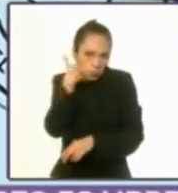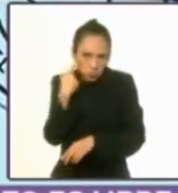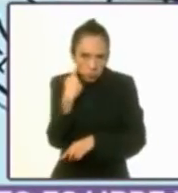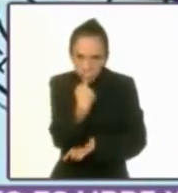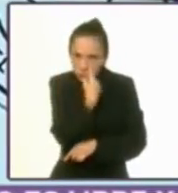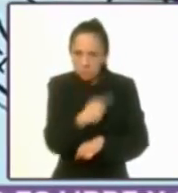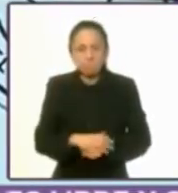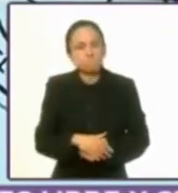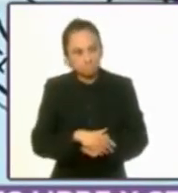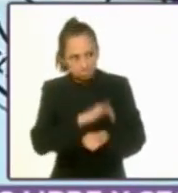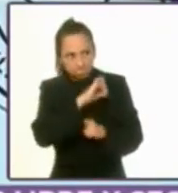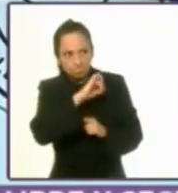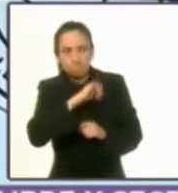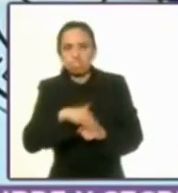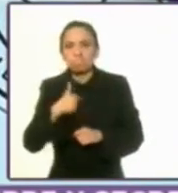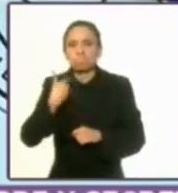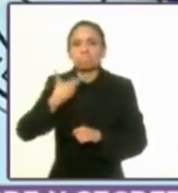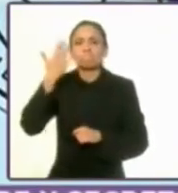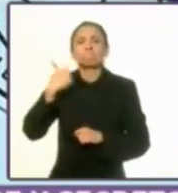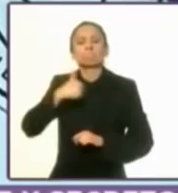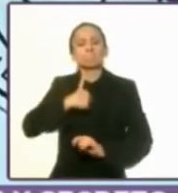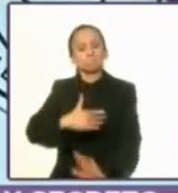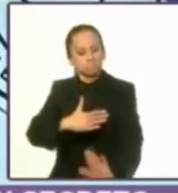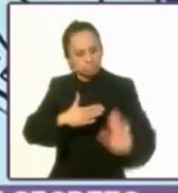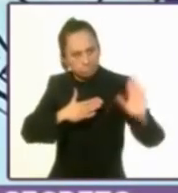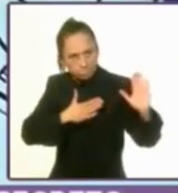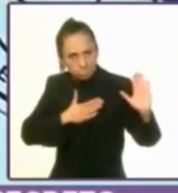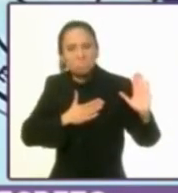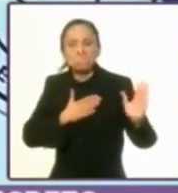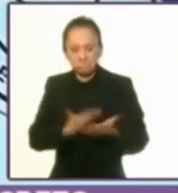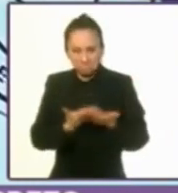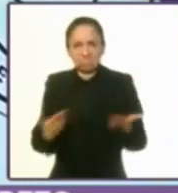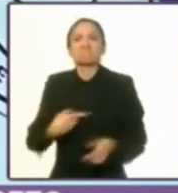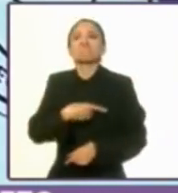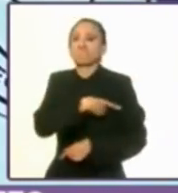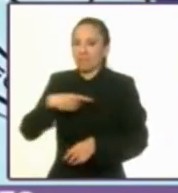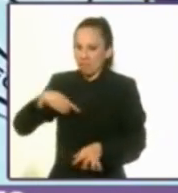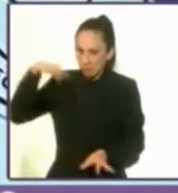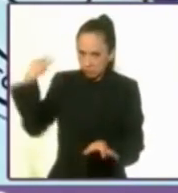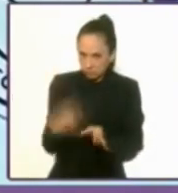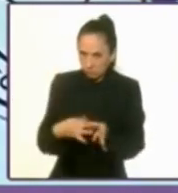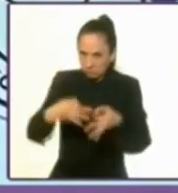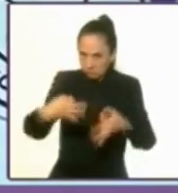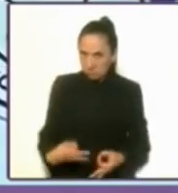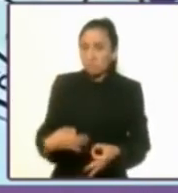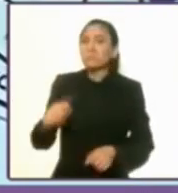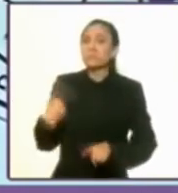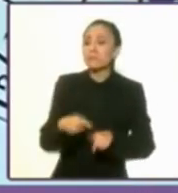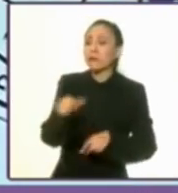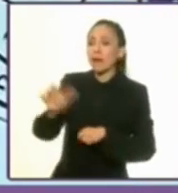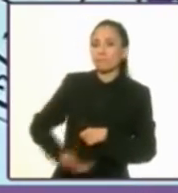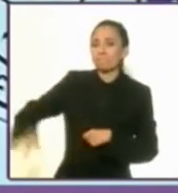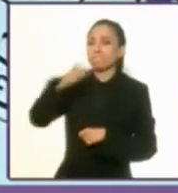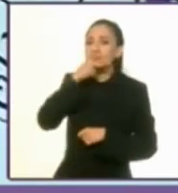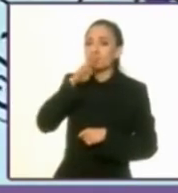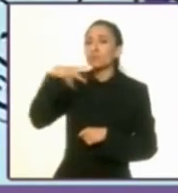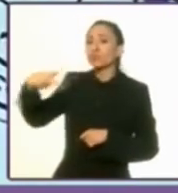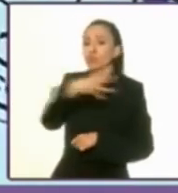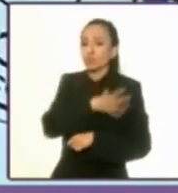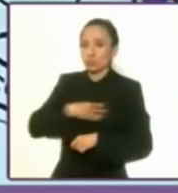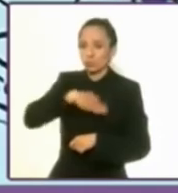hice una promesa que me honra cumplir en nombre de los padres que perdieron hijos en el colegio